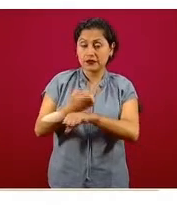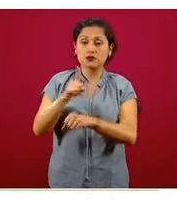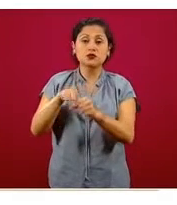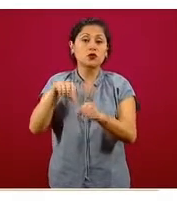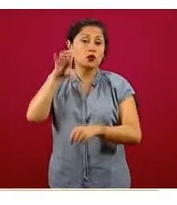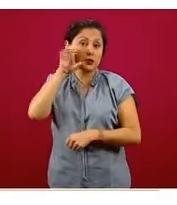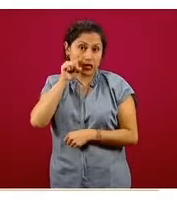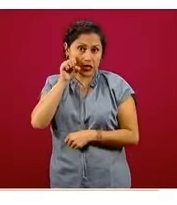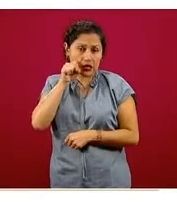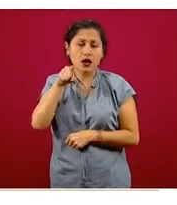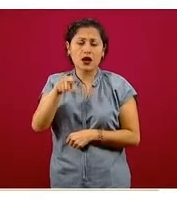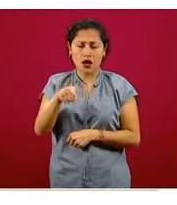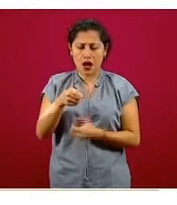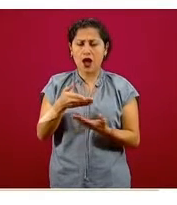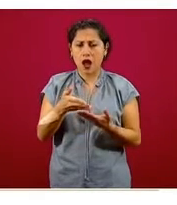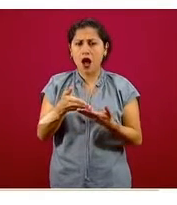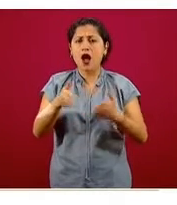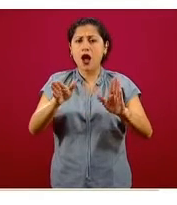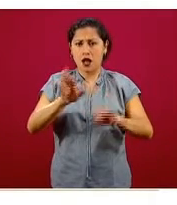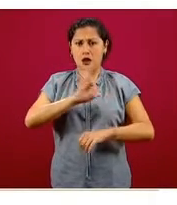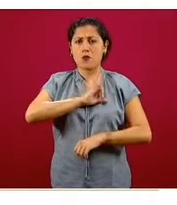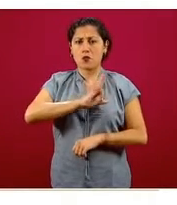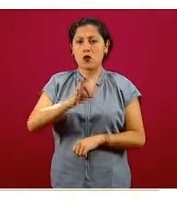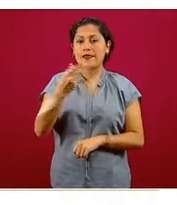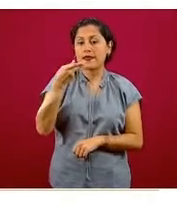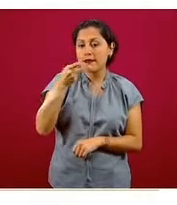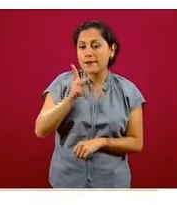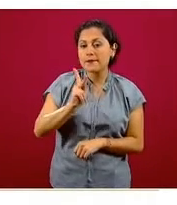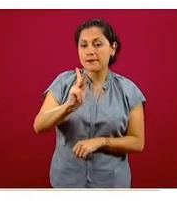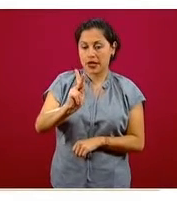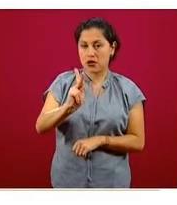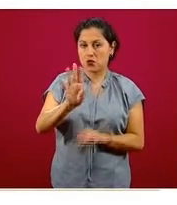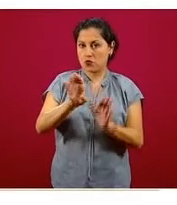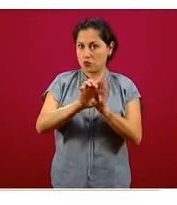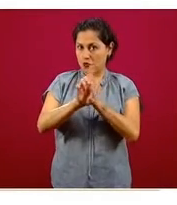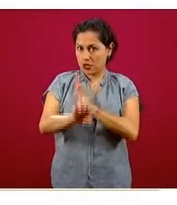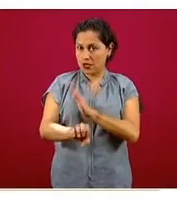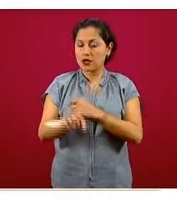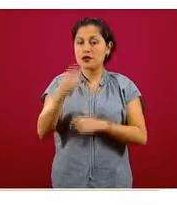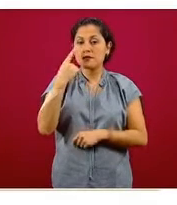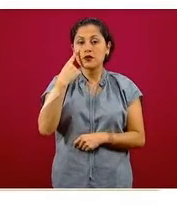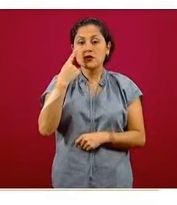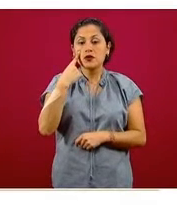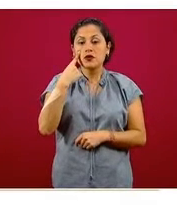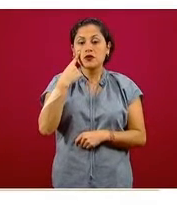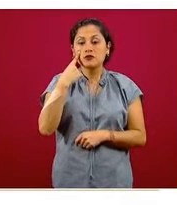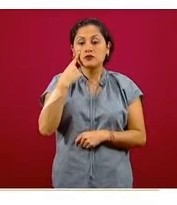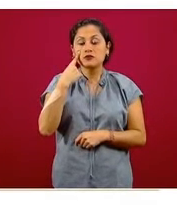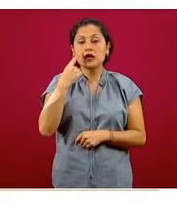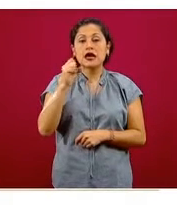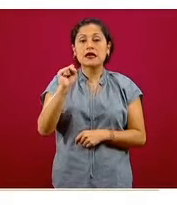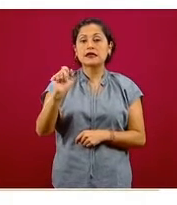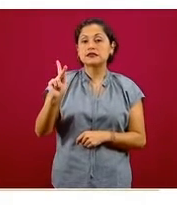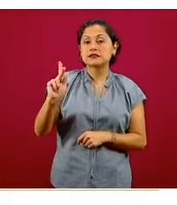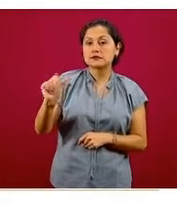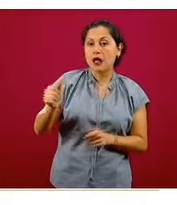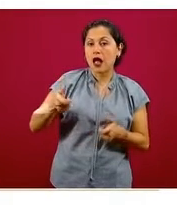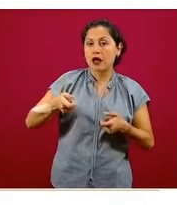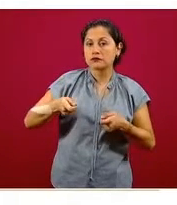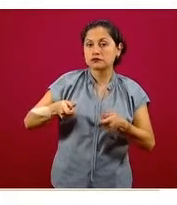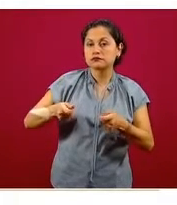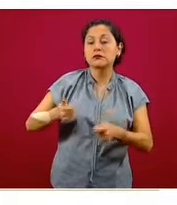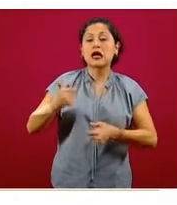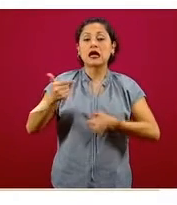naranja sí pueden realizarlas con ciertas limitaciones. Por ejemplo, en el caso de los spas, los gimnasios, pueden